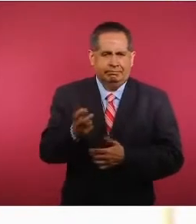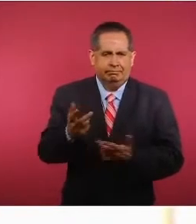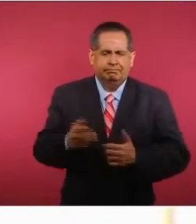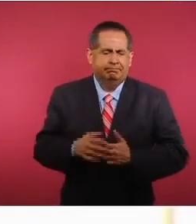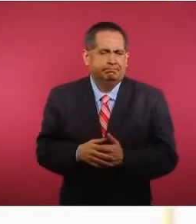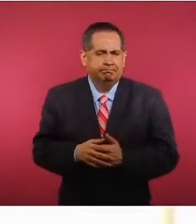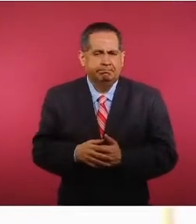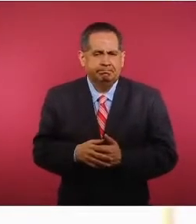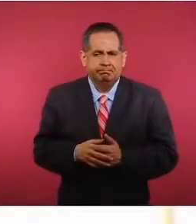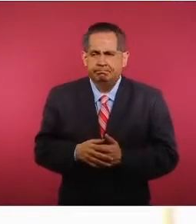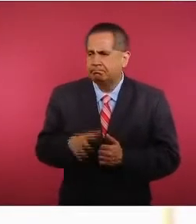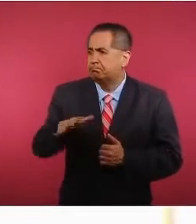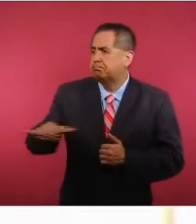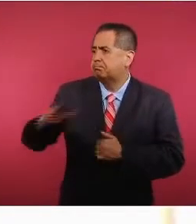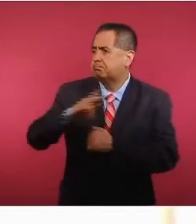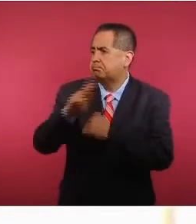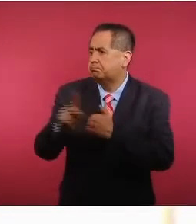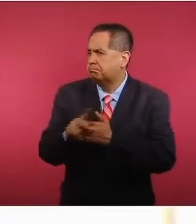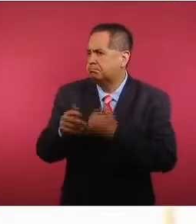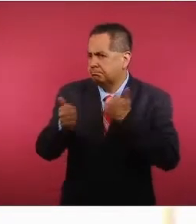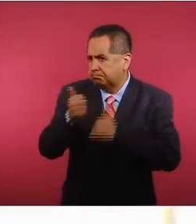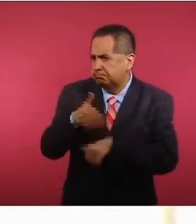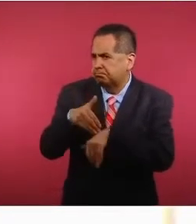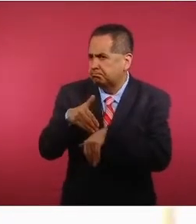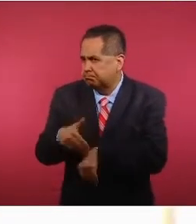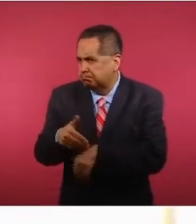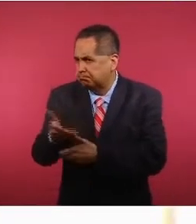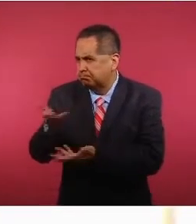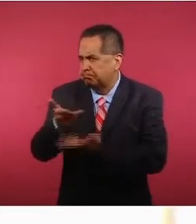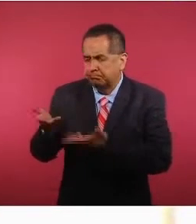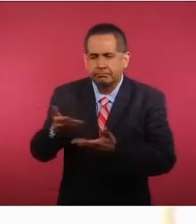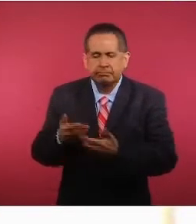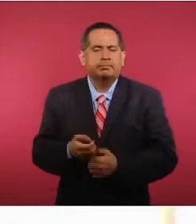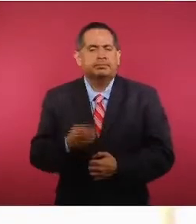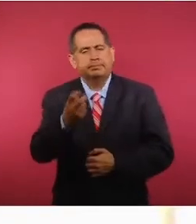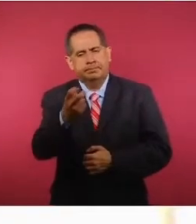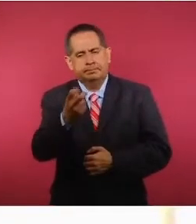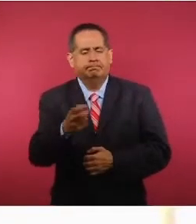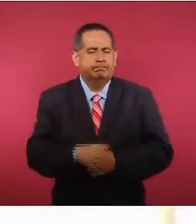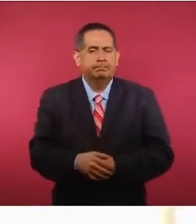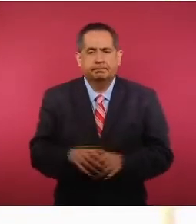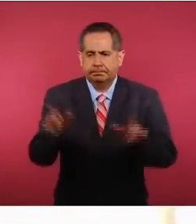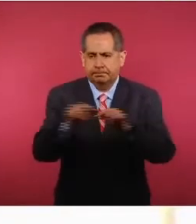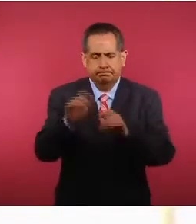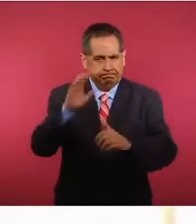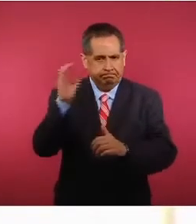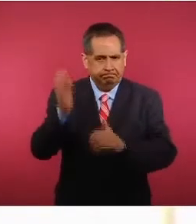Eso es el servidor público. Bueno, ahora sí,